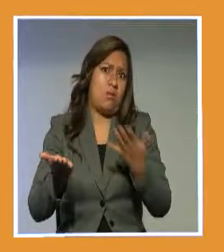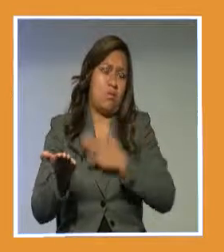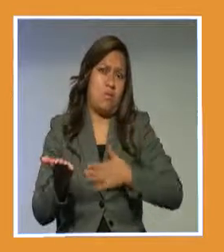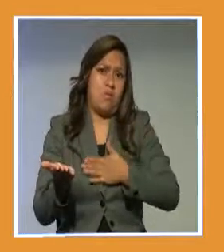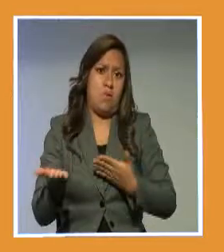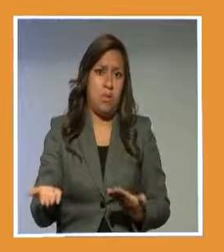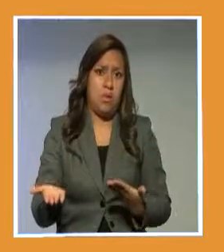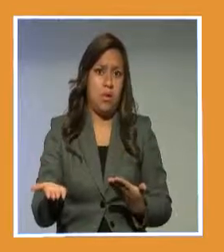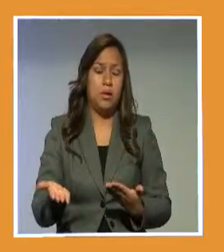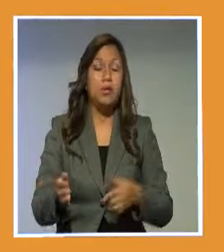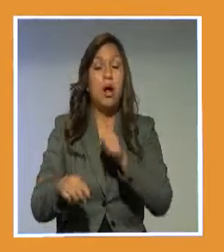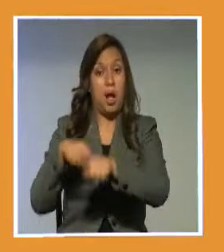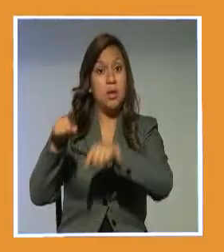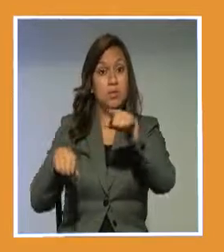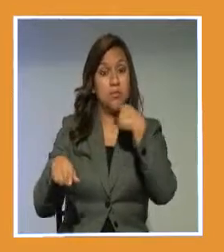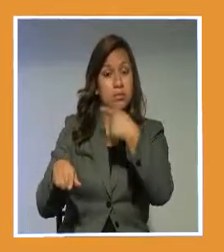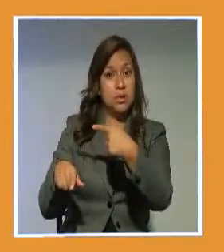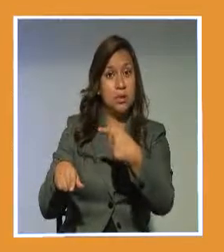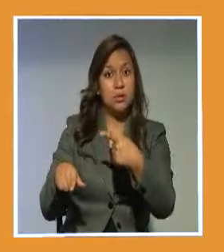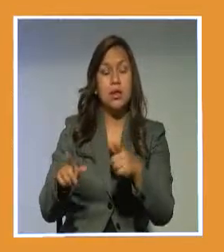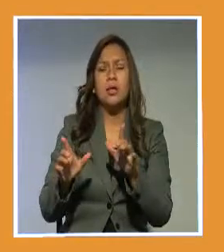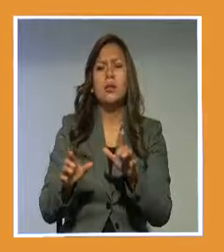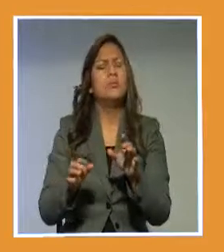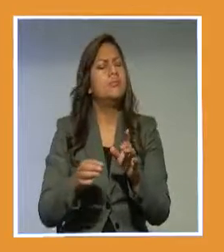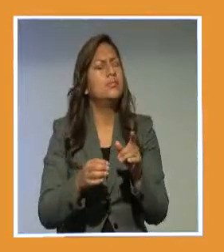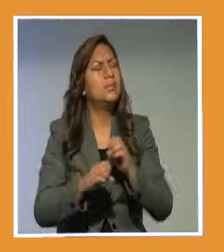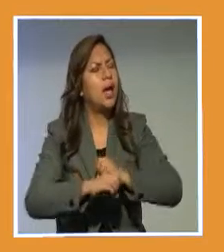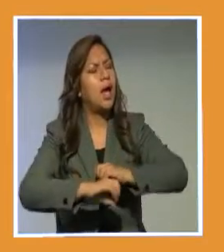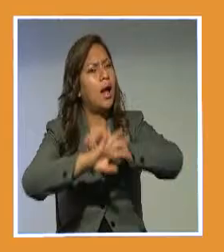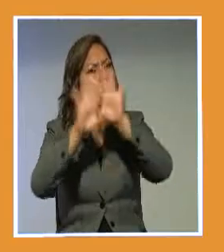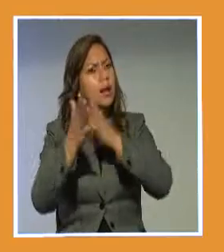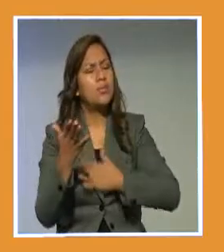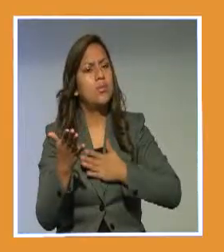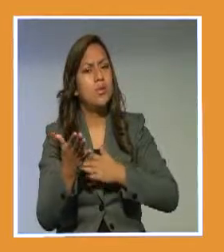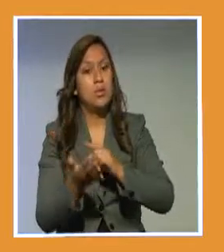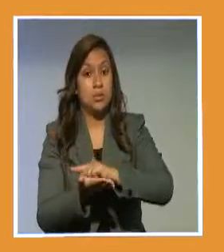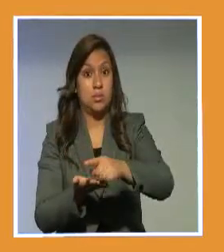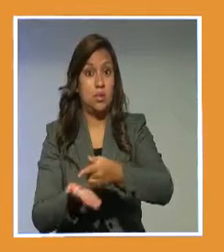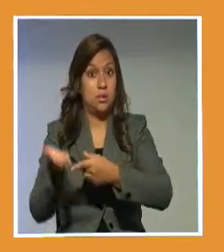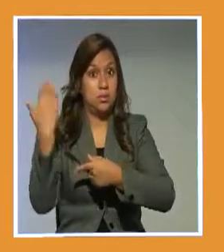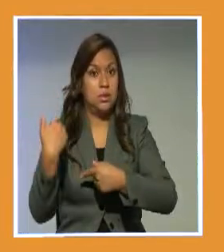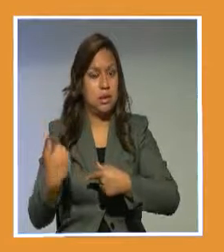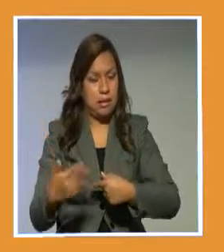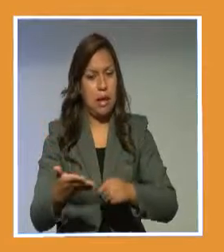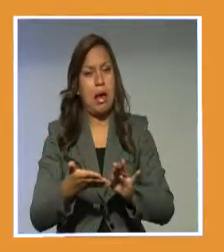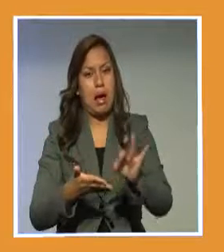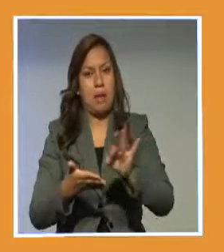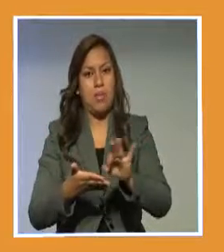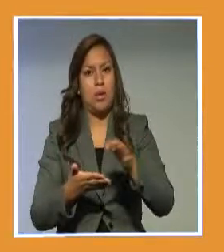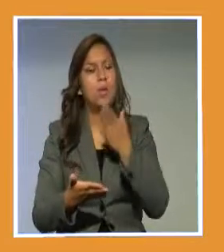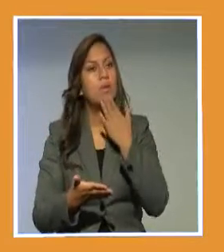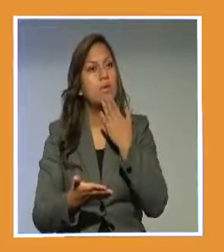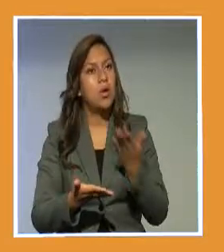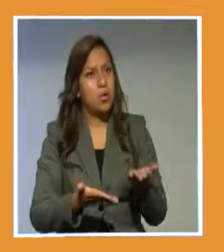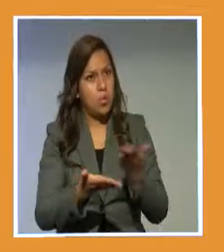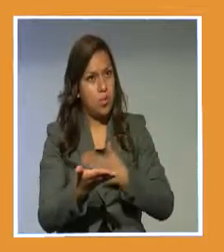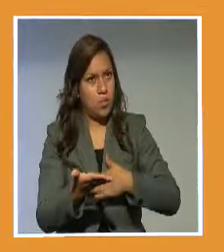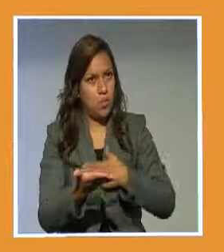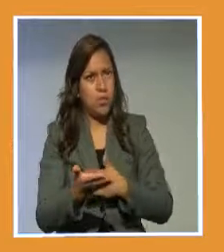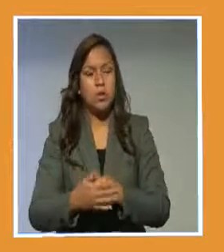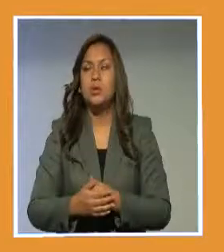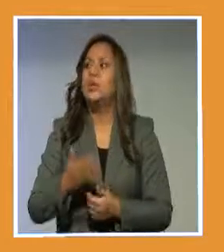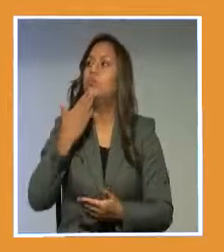de la ley para evitar la especulación de la tierra que aprobó la Asamblea Nacional la semana pasada, Presidenta Gabriela. Muchas gracias,